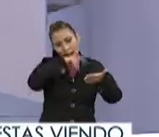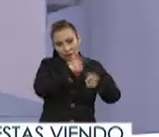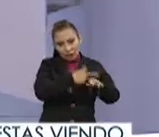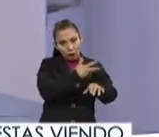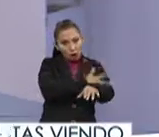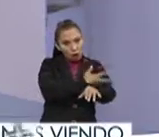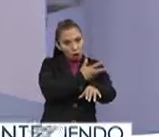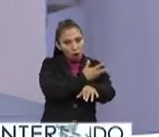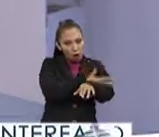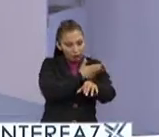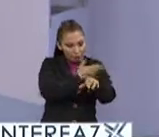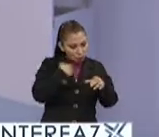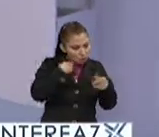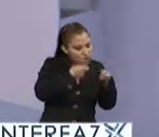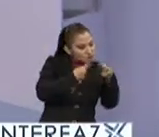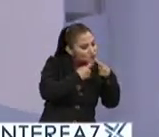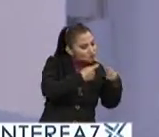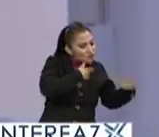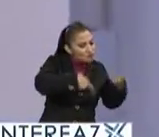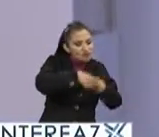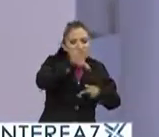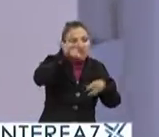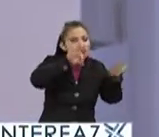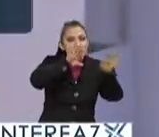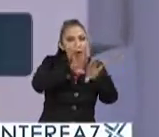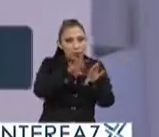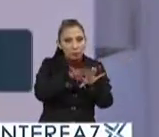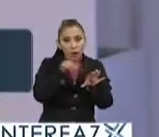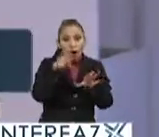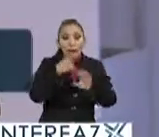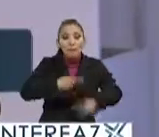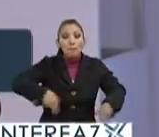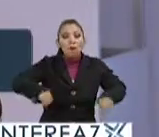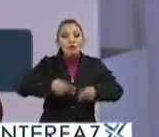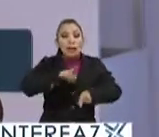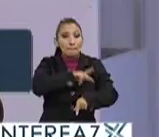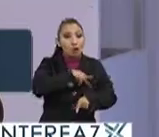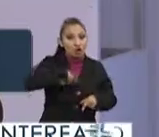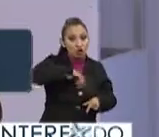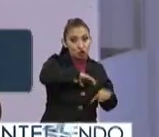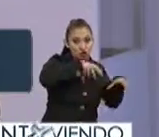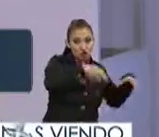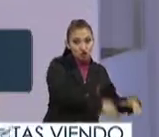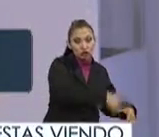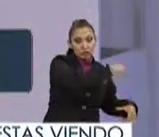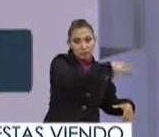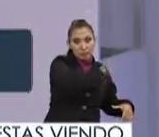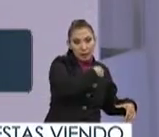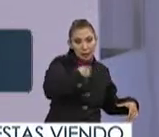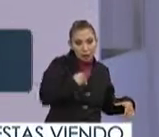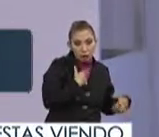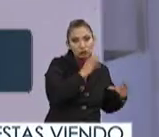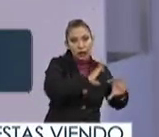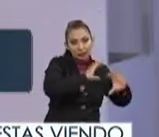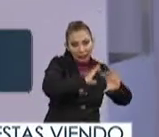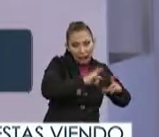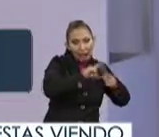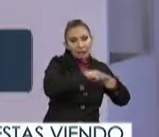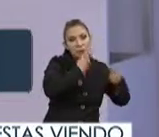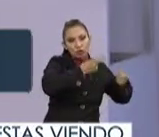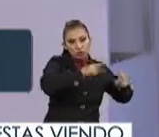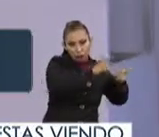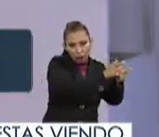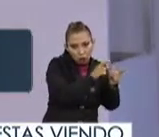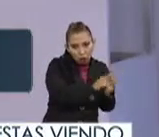coordinación se nutre principalmente de conciertos de nuestros concertistas de Bellas Artes, de nuestros solistas cantantes de ópera